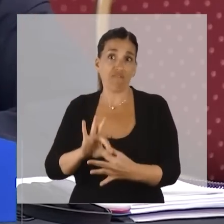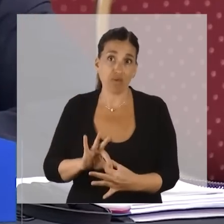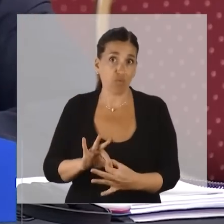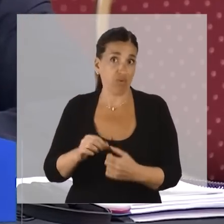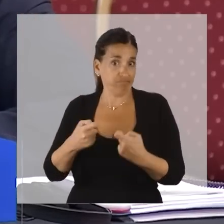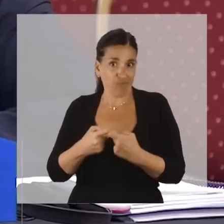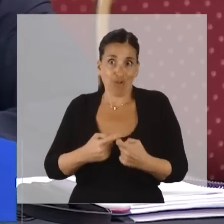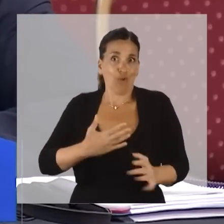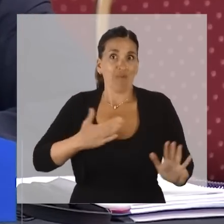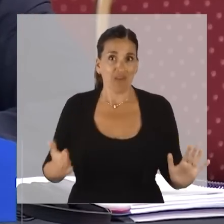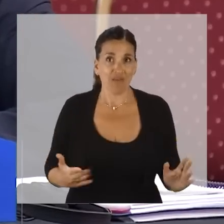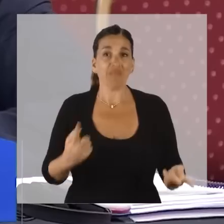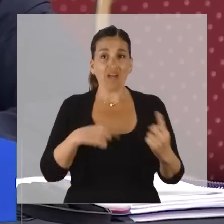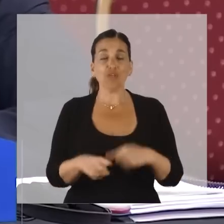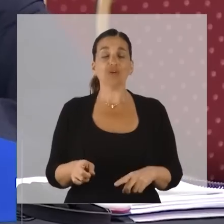vincular